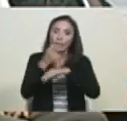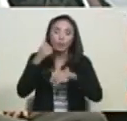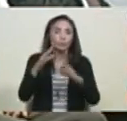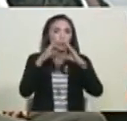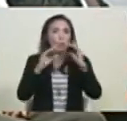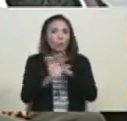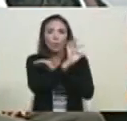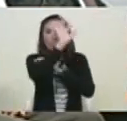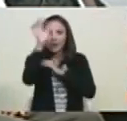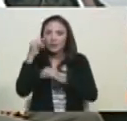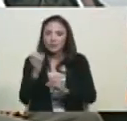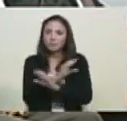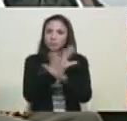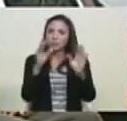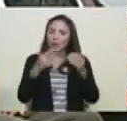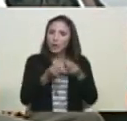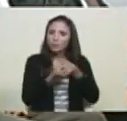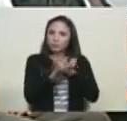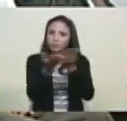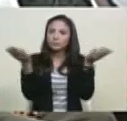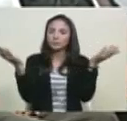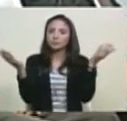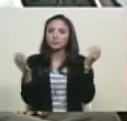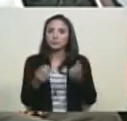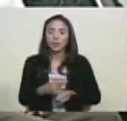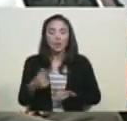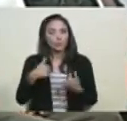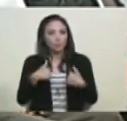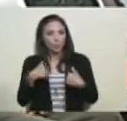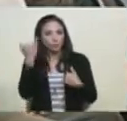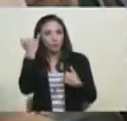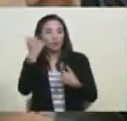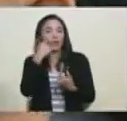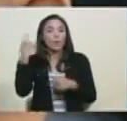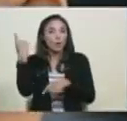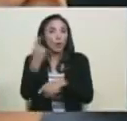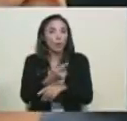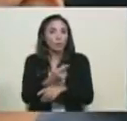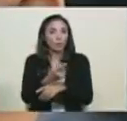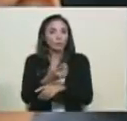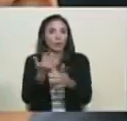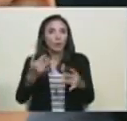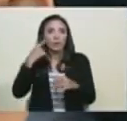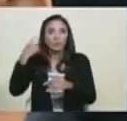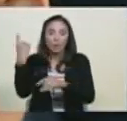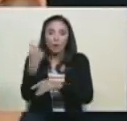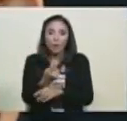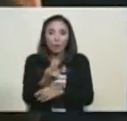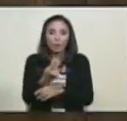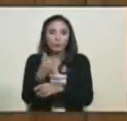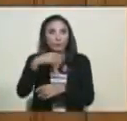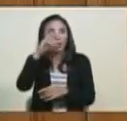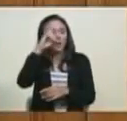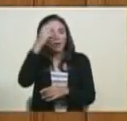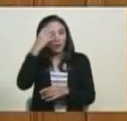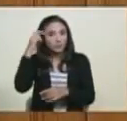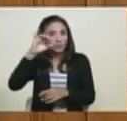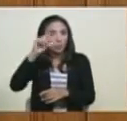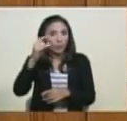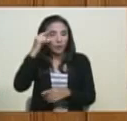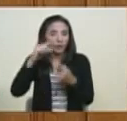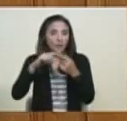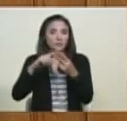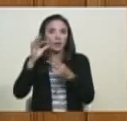mundo. Yo quiero de manera muy particular, y es una orden pública que voy a dar, canciller Jorge Arreaza,